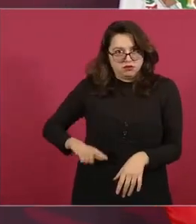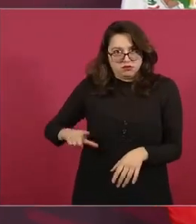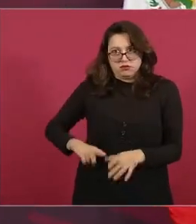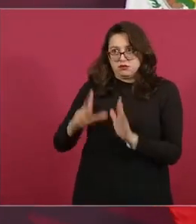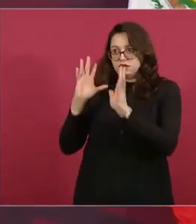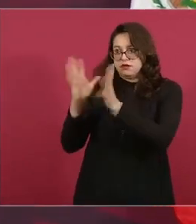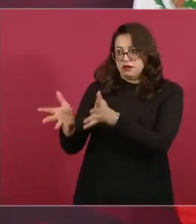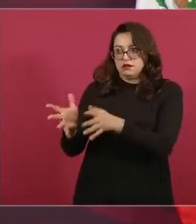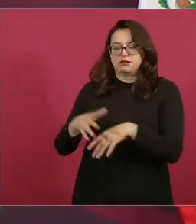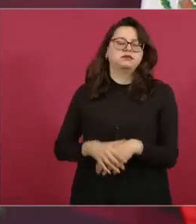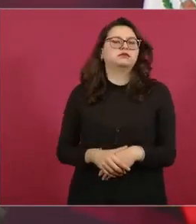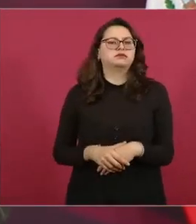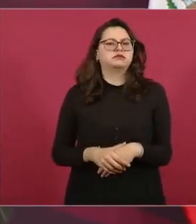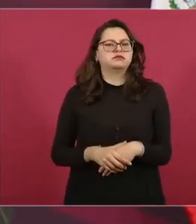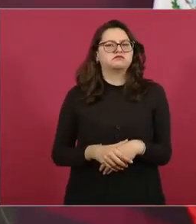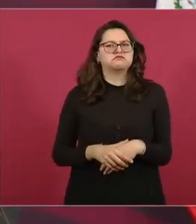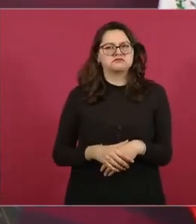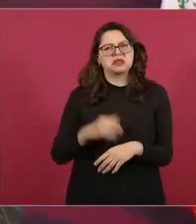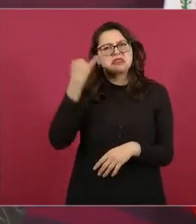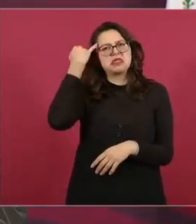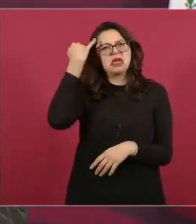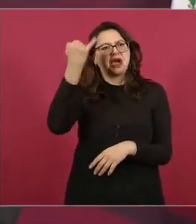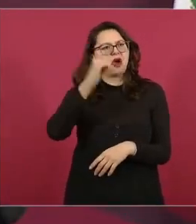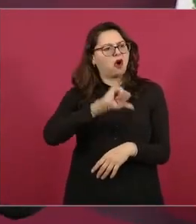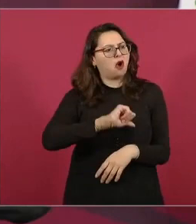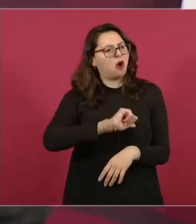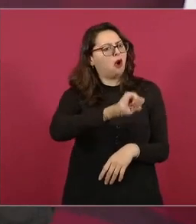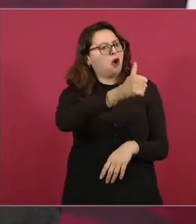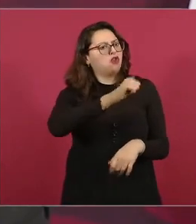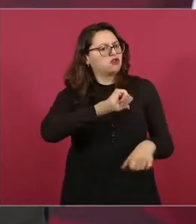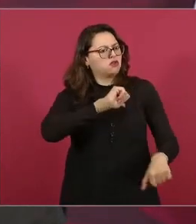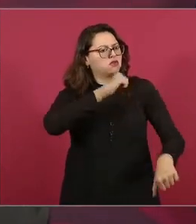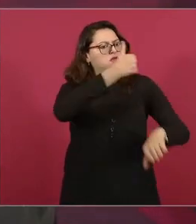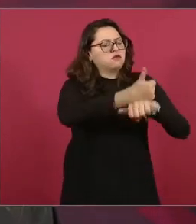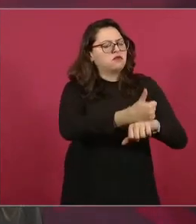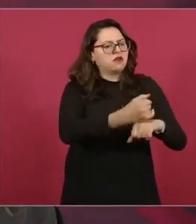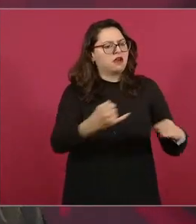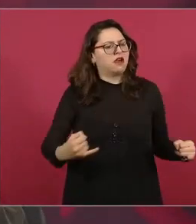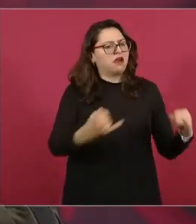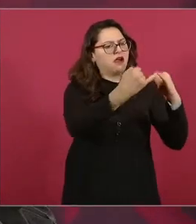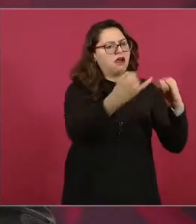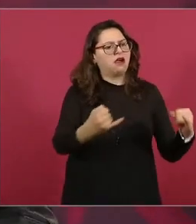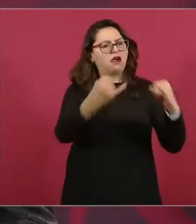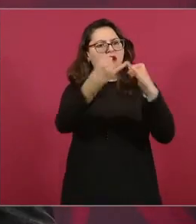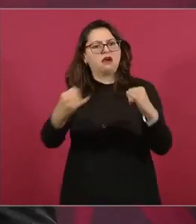Si hay